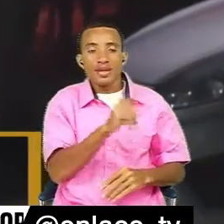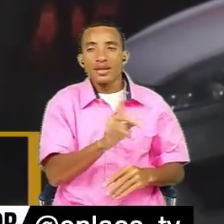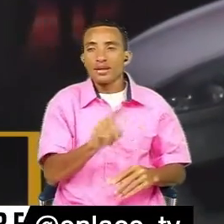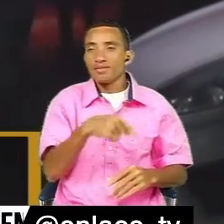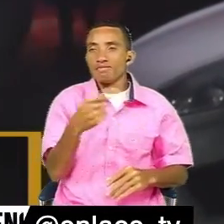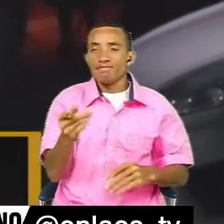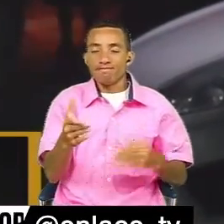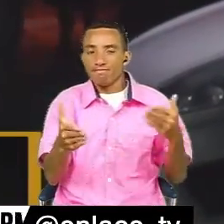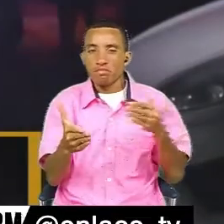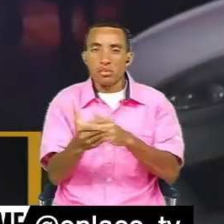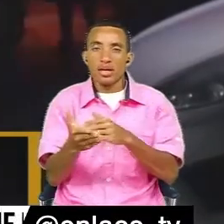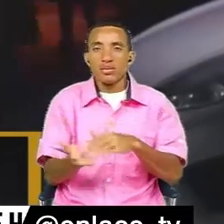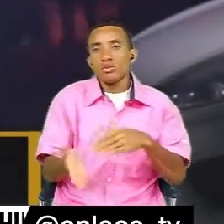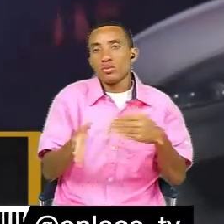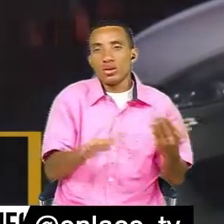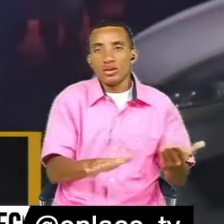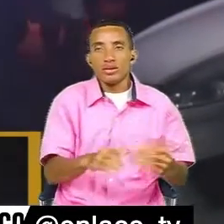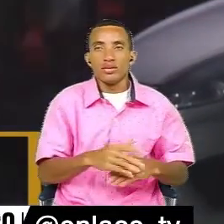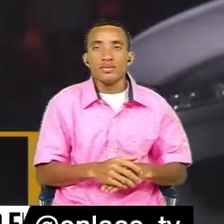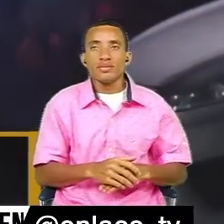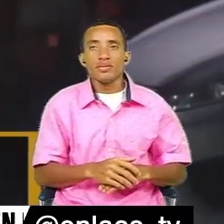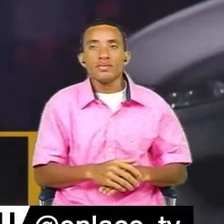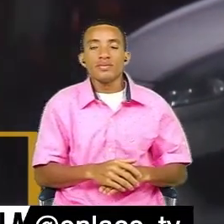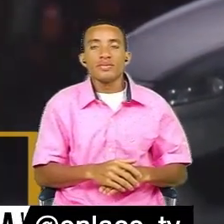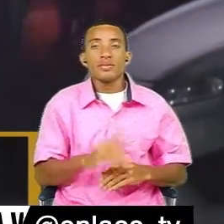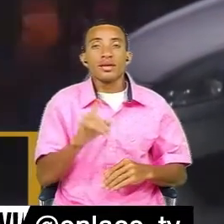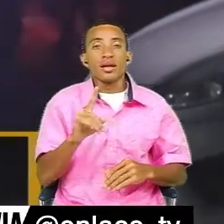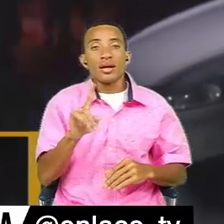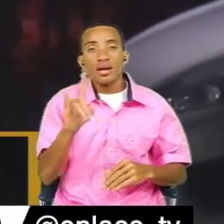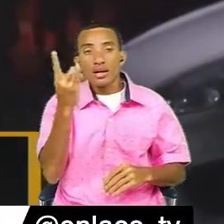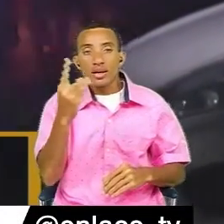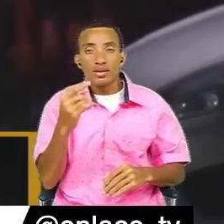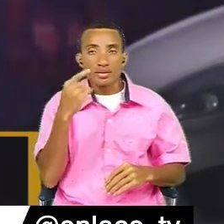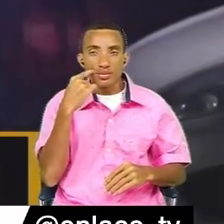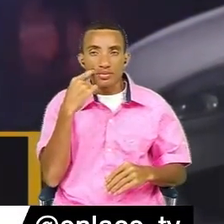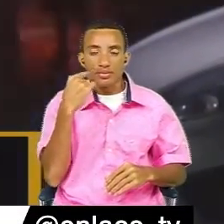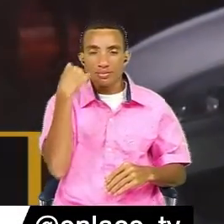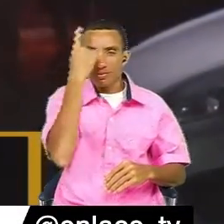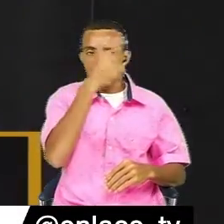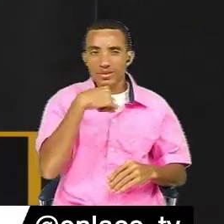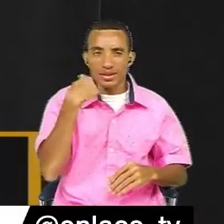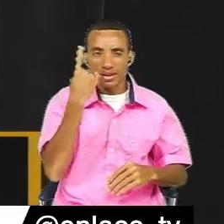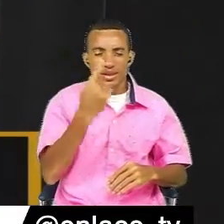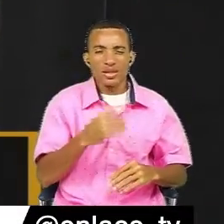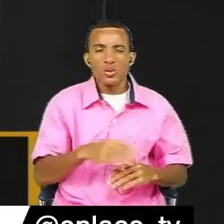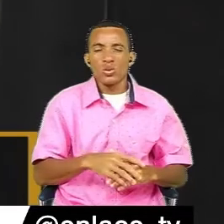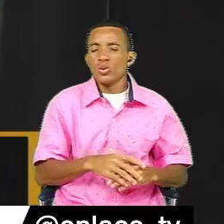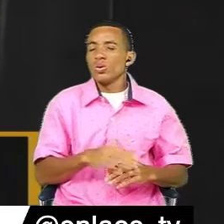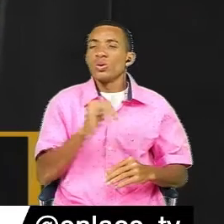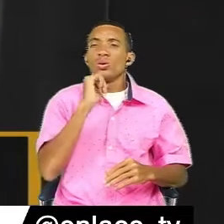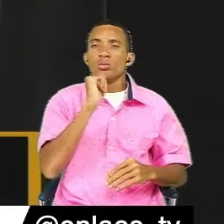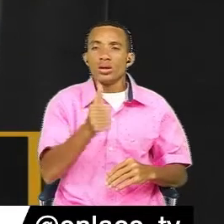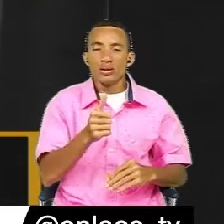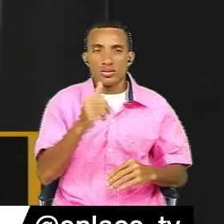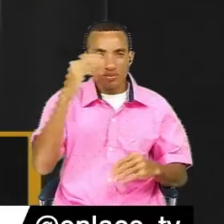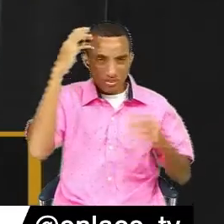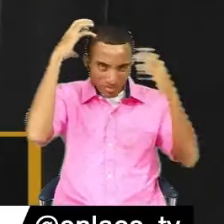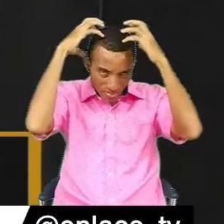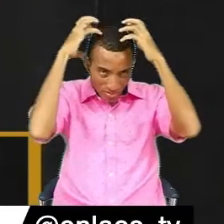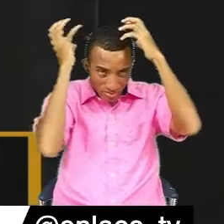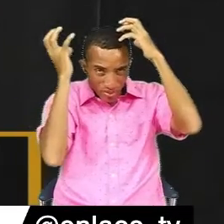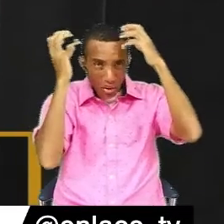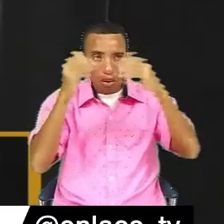fue masacrarla, porque si alguien puede ver la cara, cómo se la dejó, cómo destruyó el cerebro, cómo